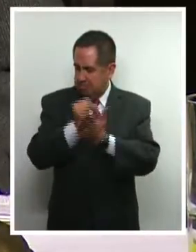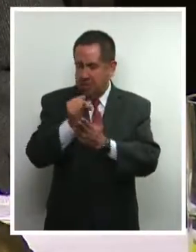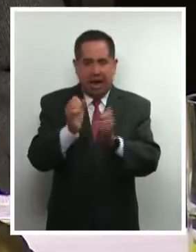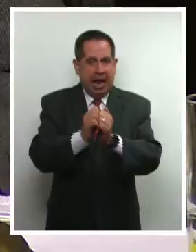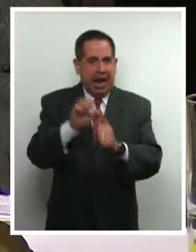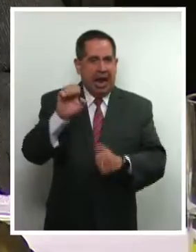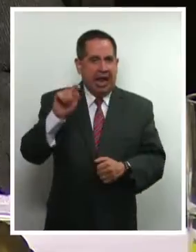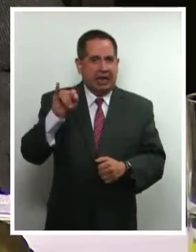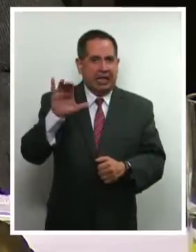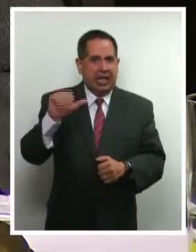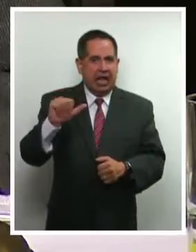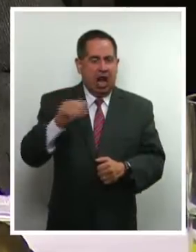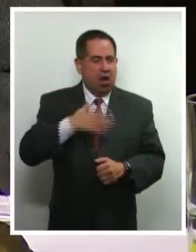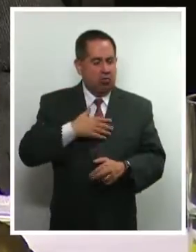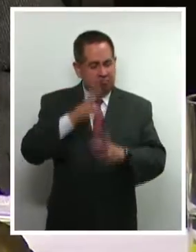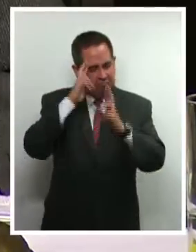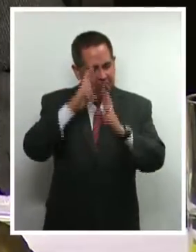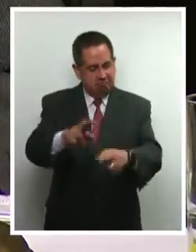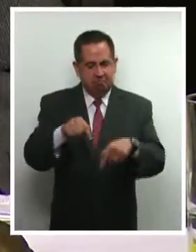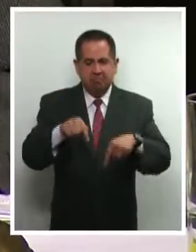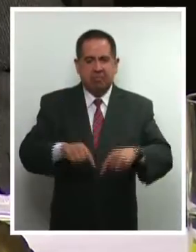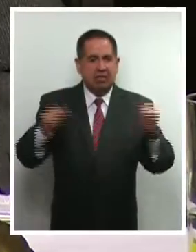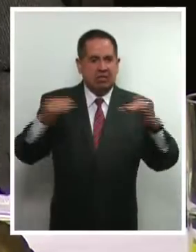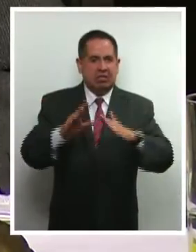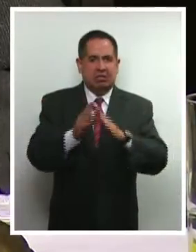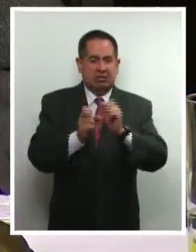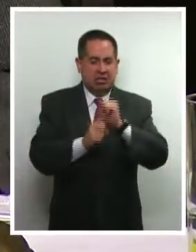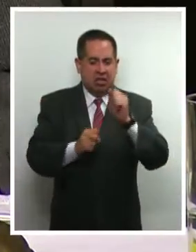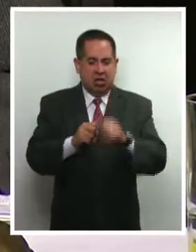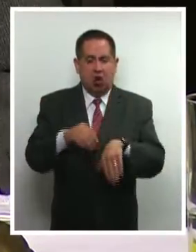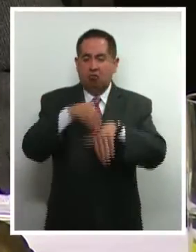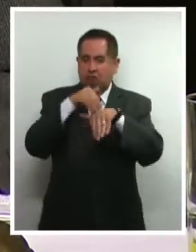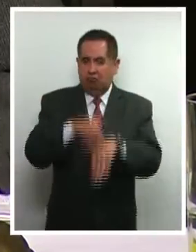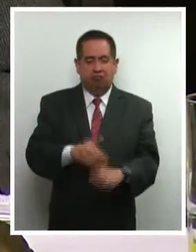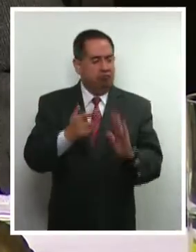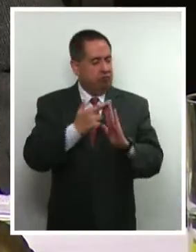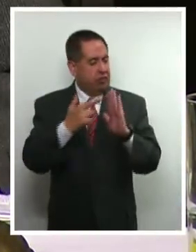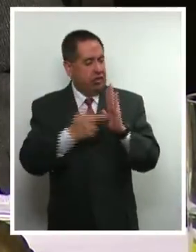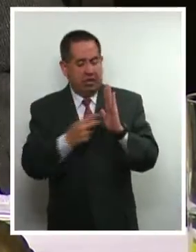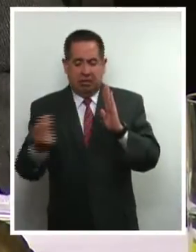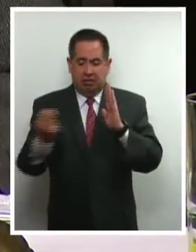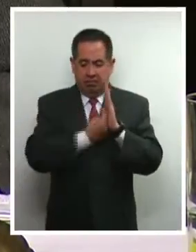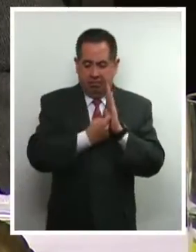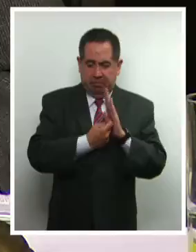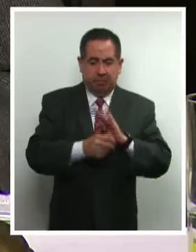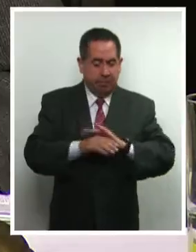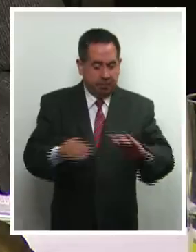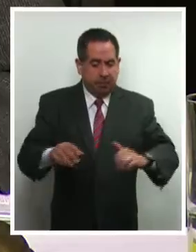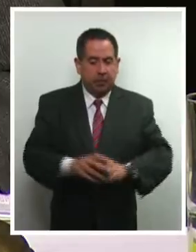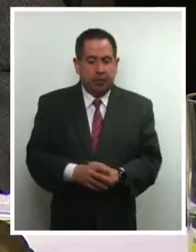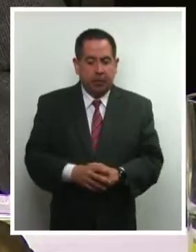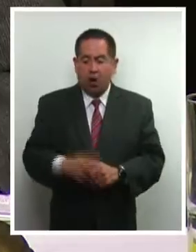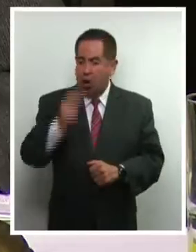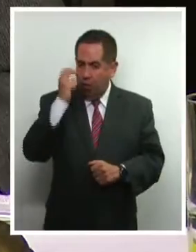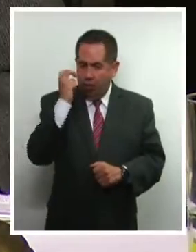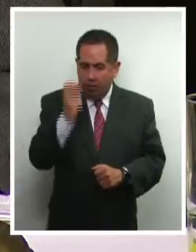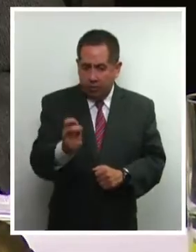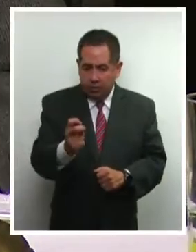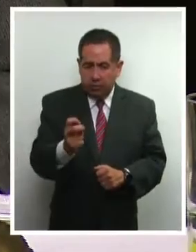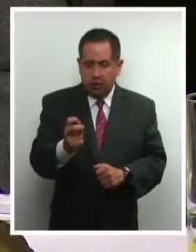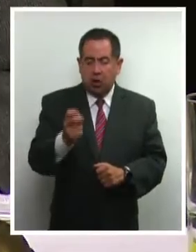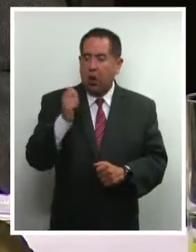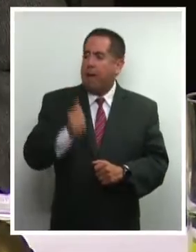ética, con institucionalidad y con pleno apego a las normas que nos hemos dado. Por eso,